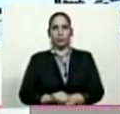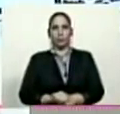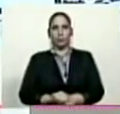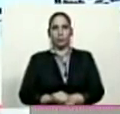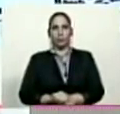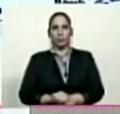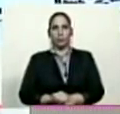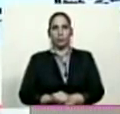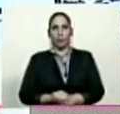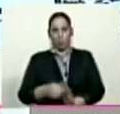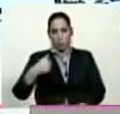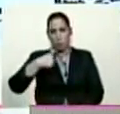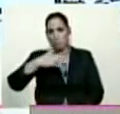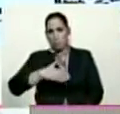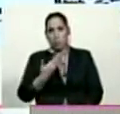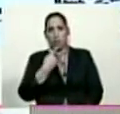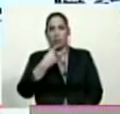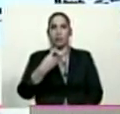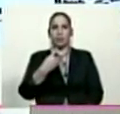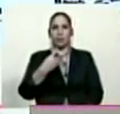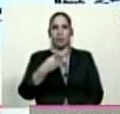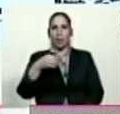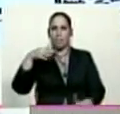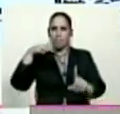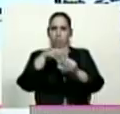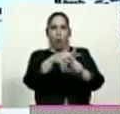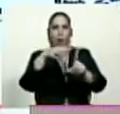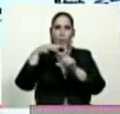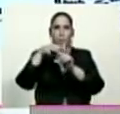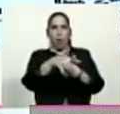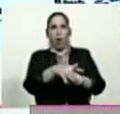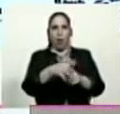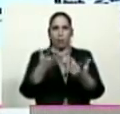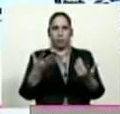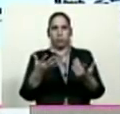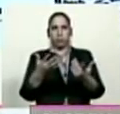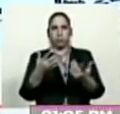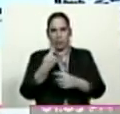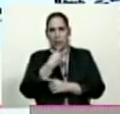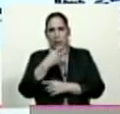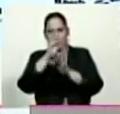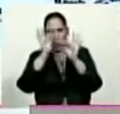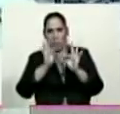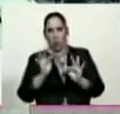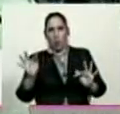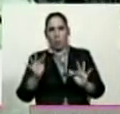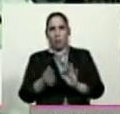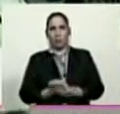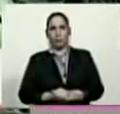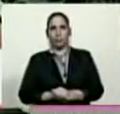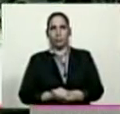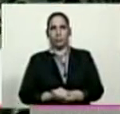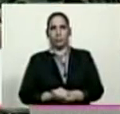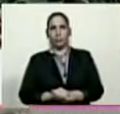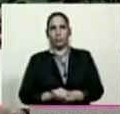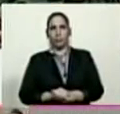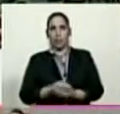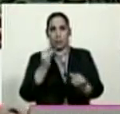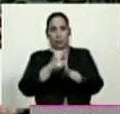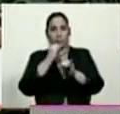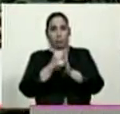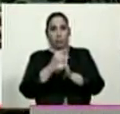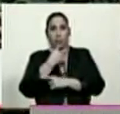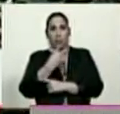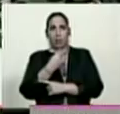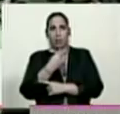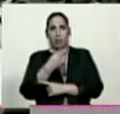Yo pudiera decir que es un ataque bufo, se puede decir de esa forma. Por redes sociales aparece